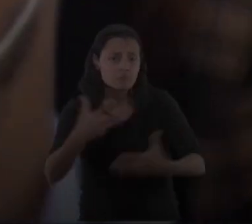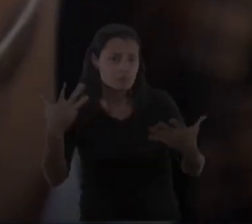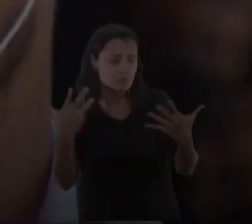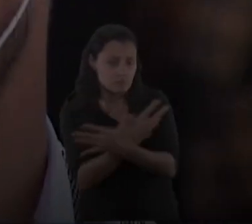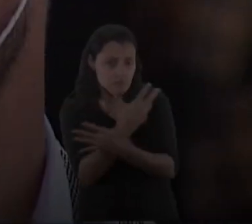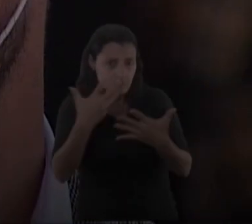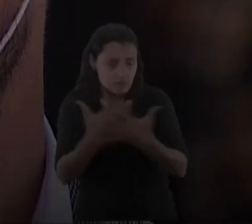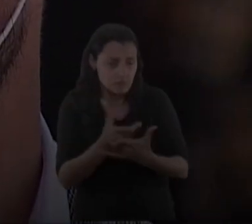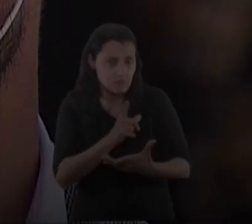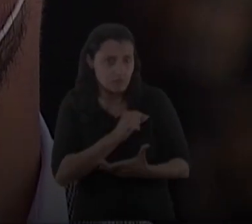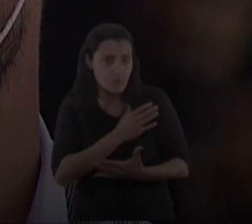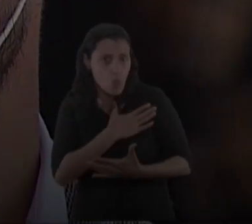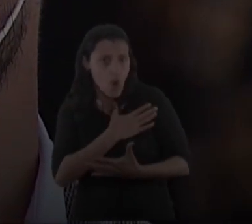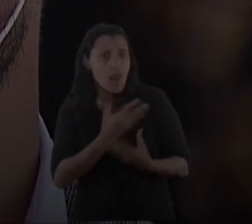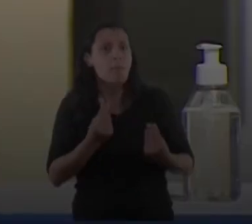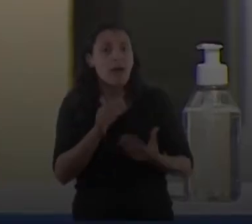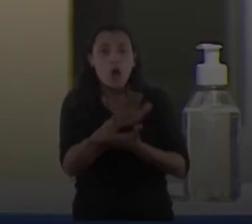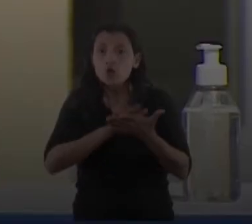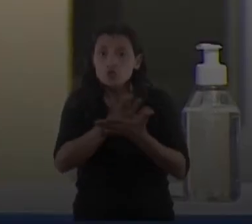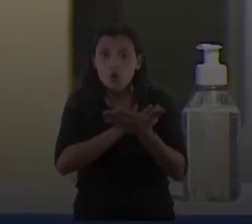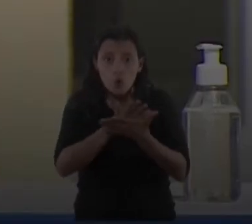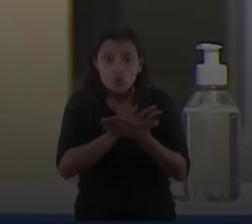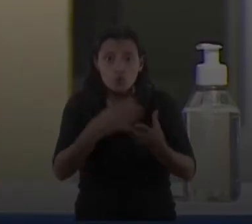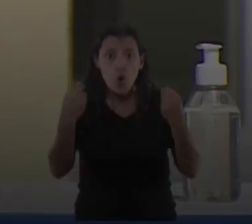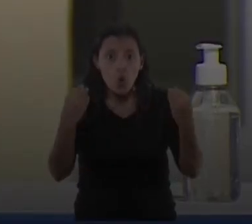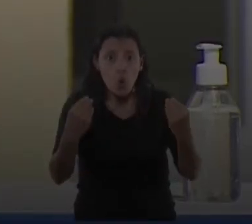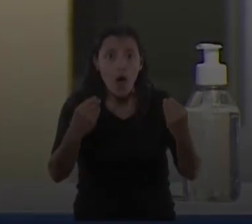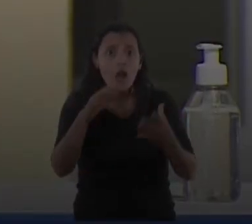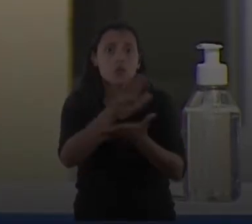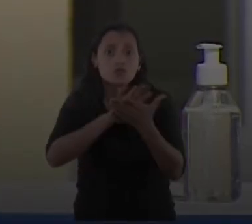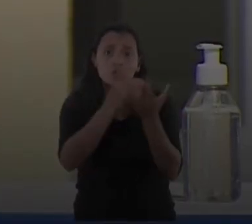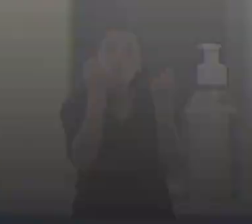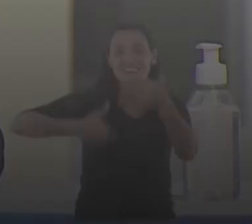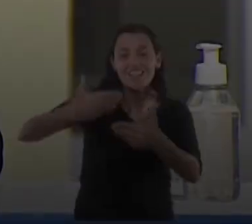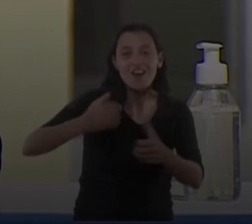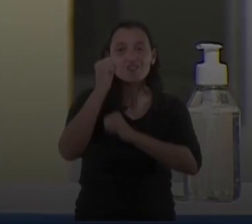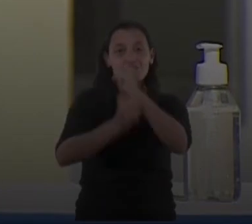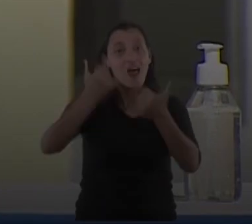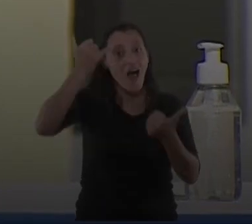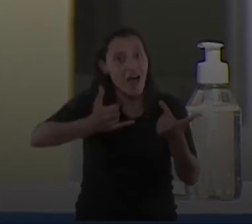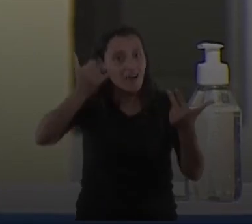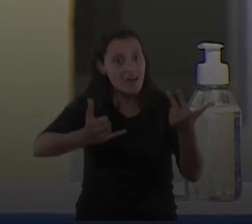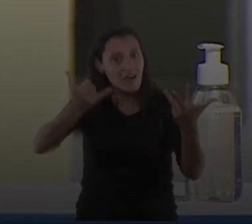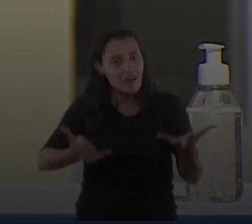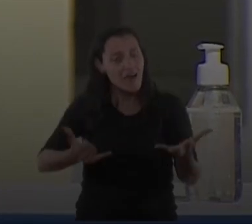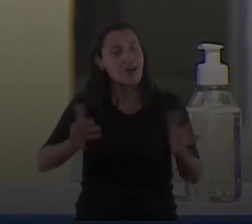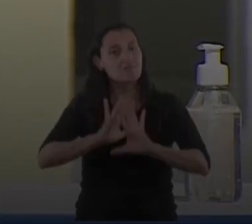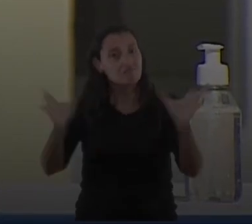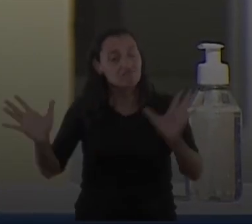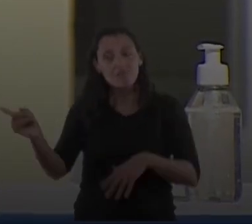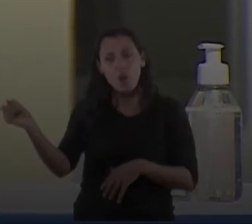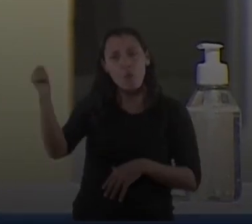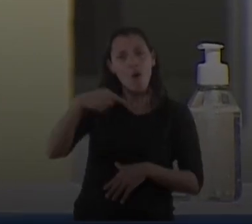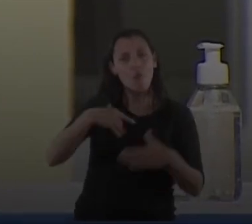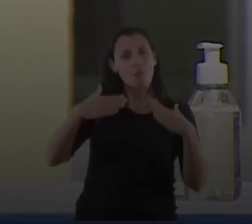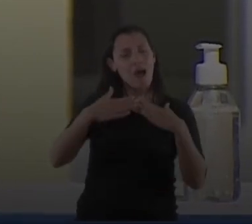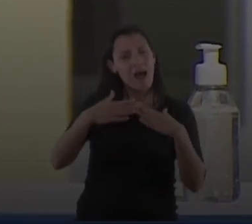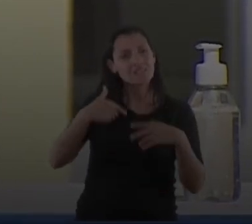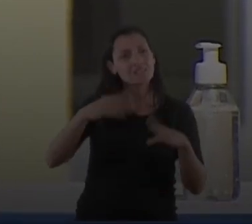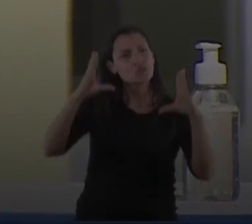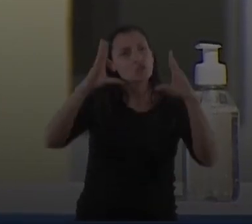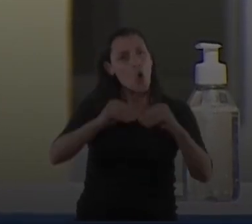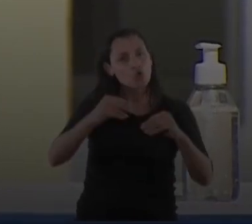Pero la solución de la pobreza es el trabajo, no son los planes. Y nosotros lo sabemos. Cuando volví a la noche, había un enorme